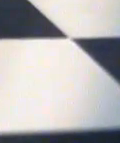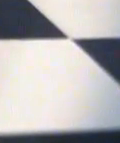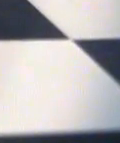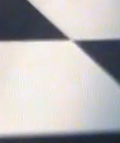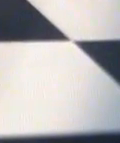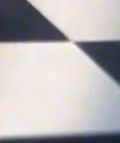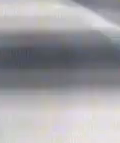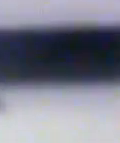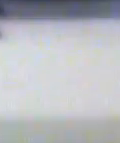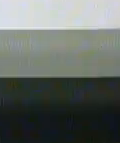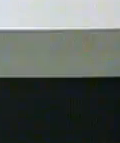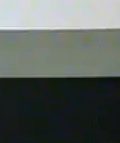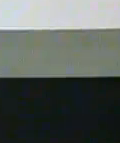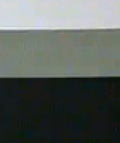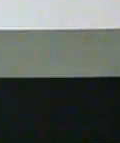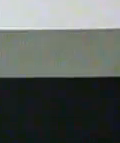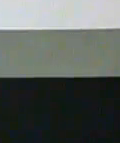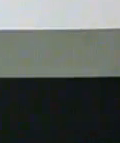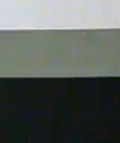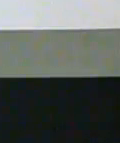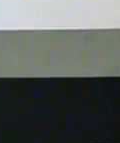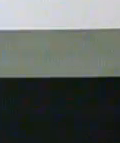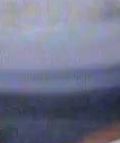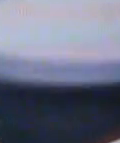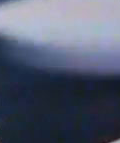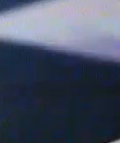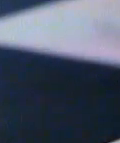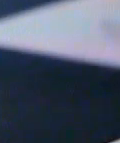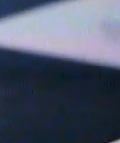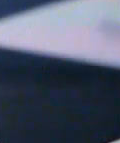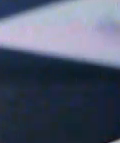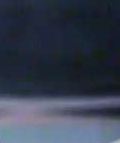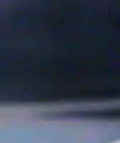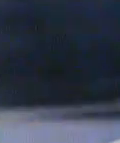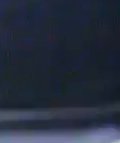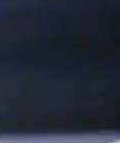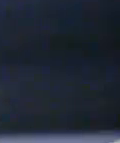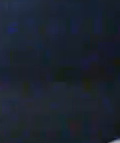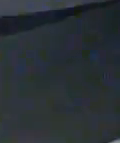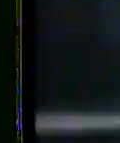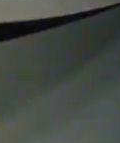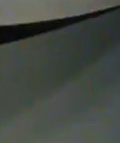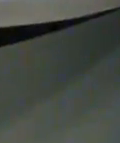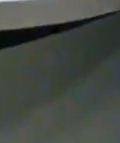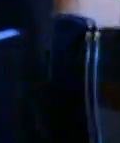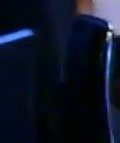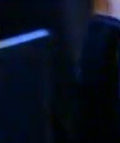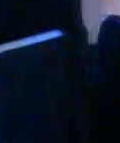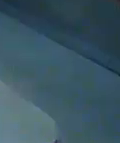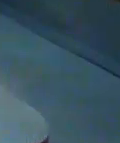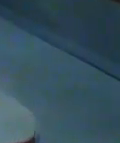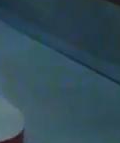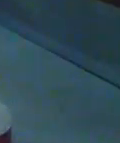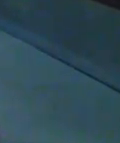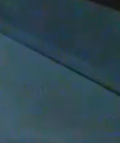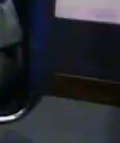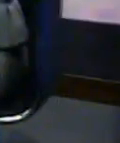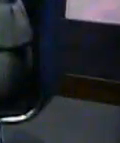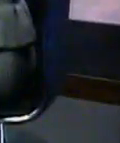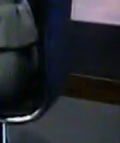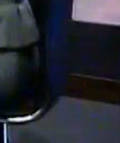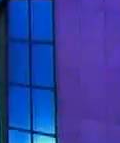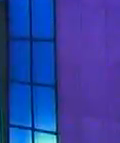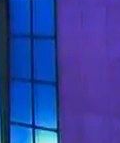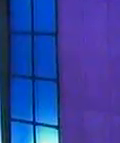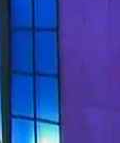Blanco y negro. Nosotros damos los argumentos, ustedes sacan las conclusiones. Por Ecuador TV, domingos